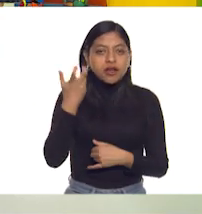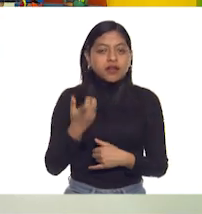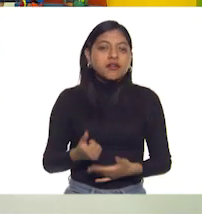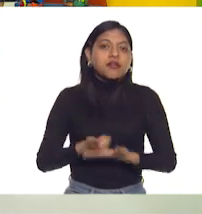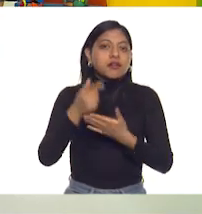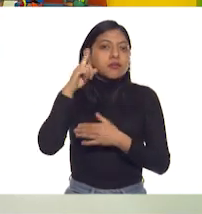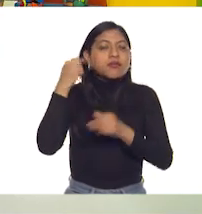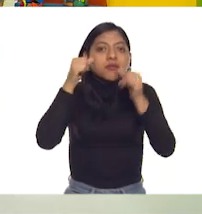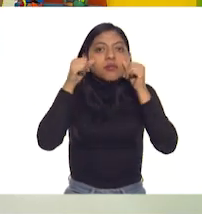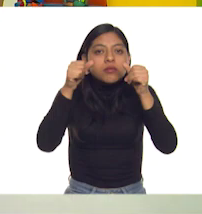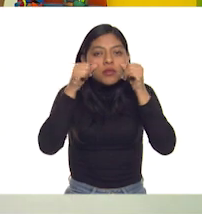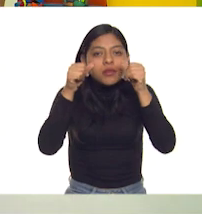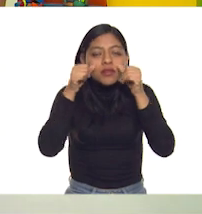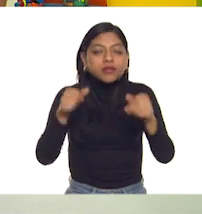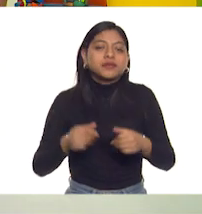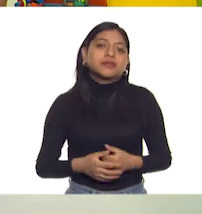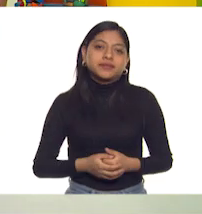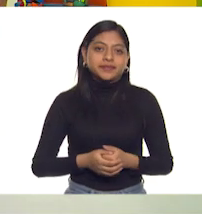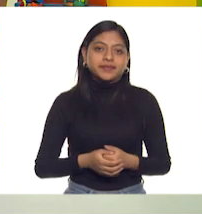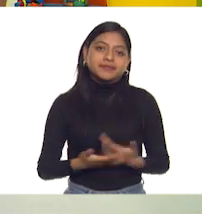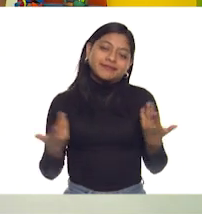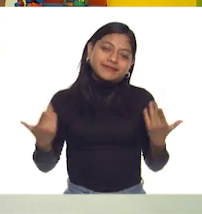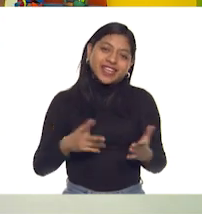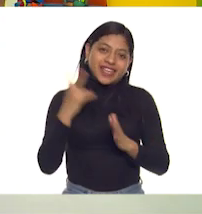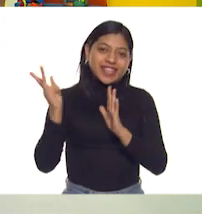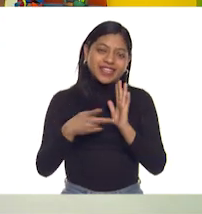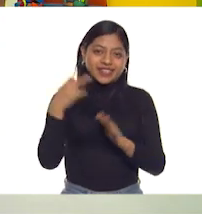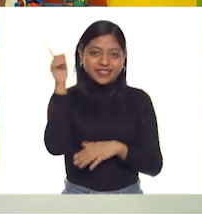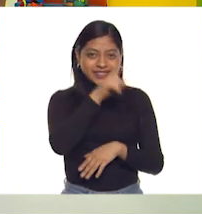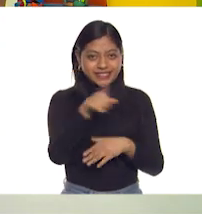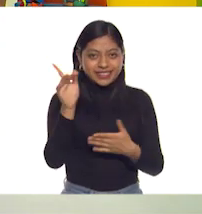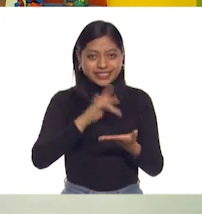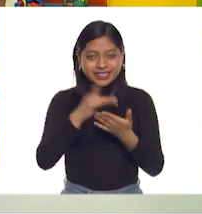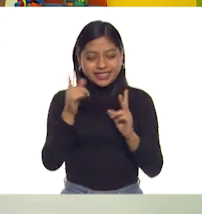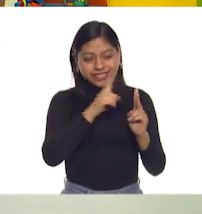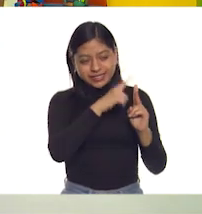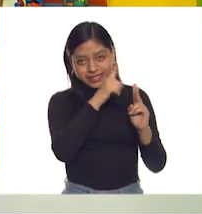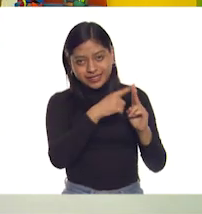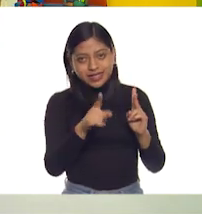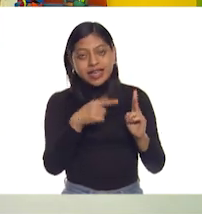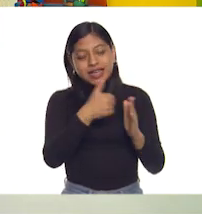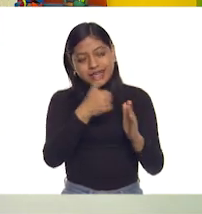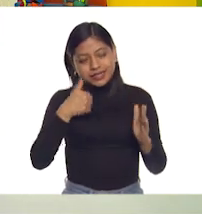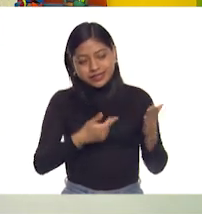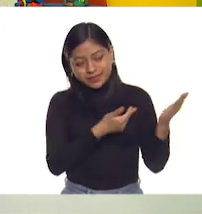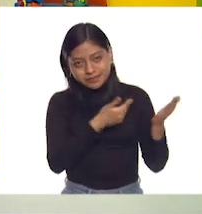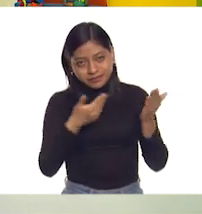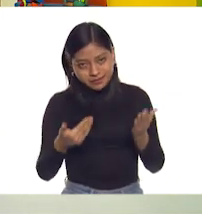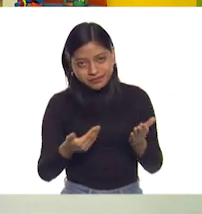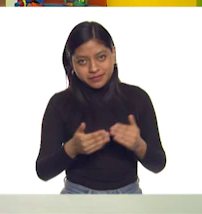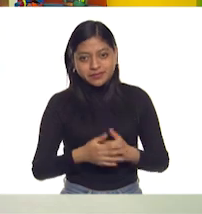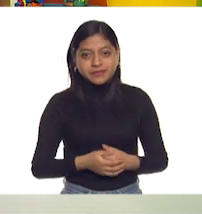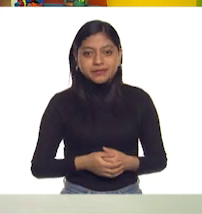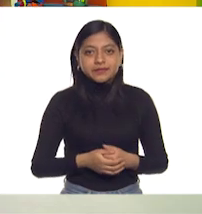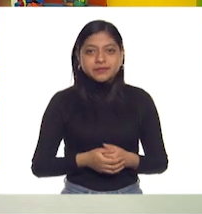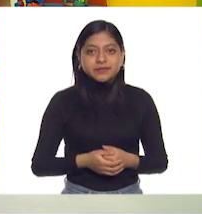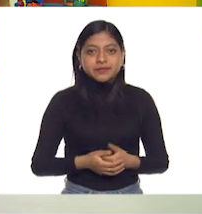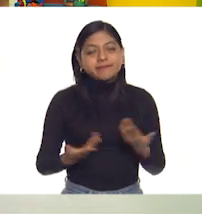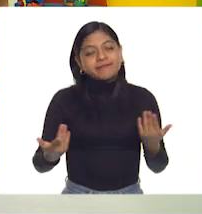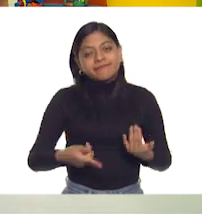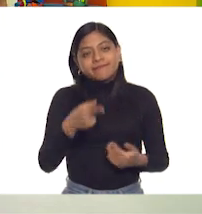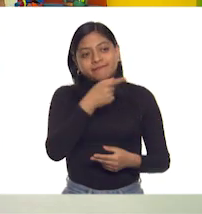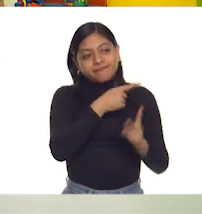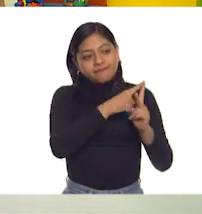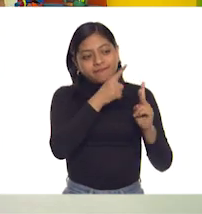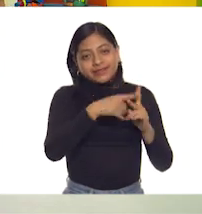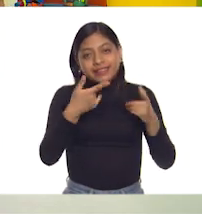sumamente atentas y atentos. De nuevo, muchas gracias, Alma Rosa y Ricardo, por habernos acompañado el día de hoy y por